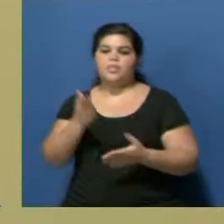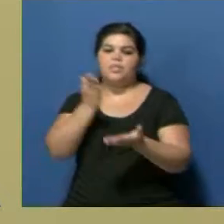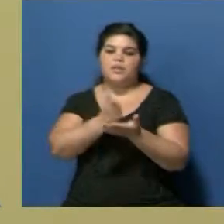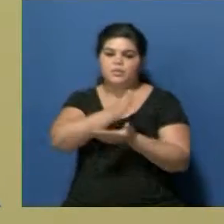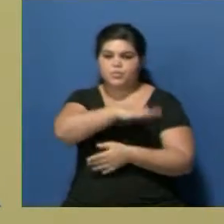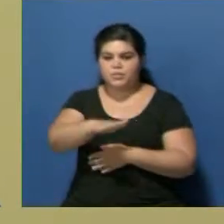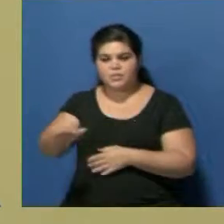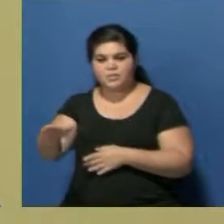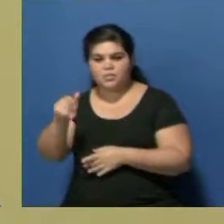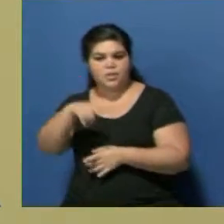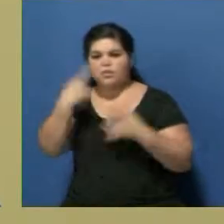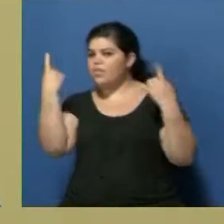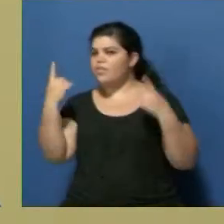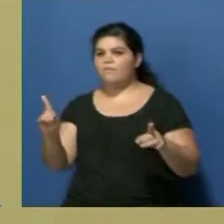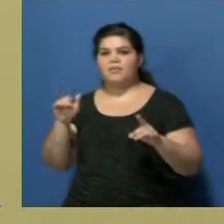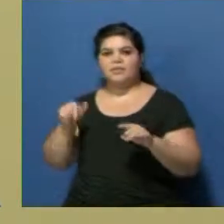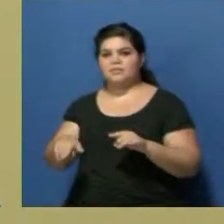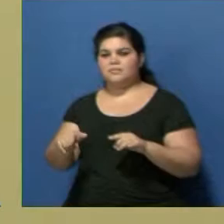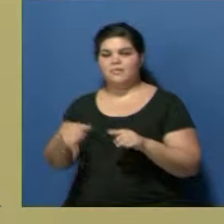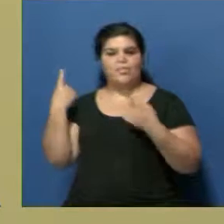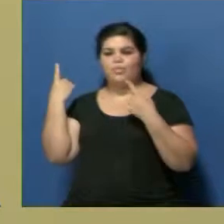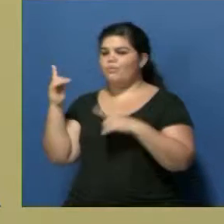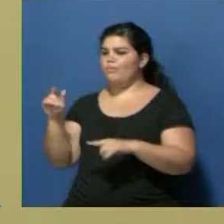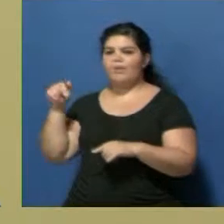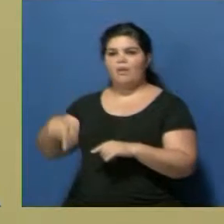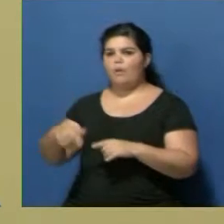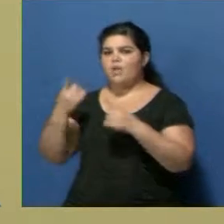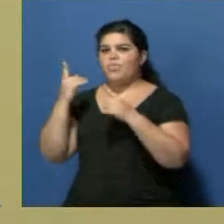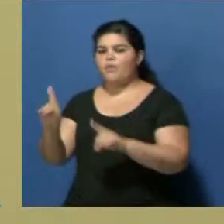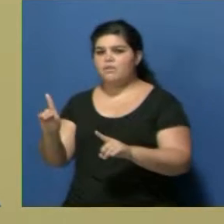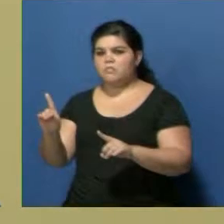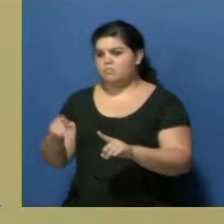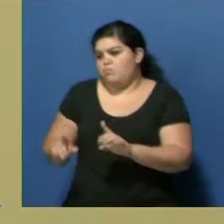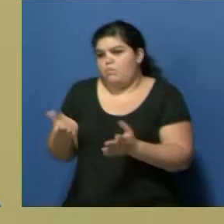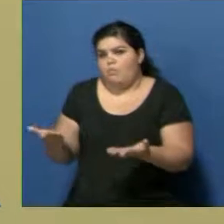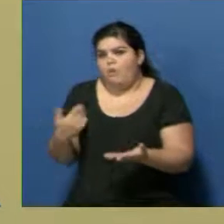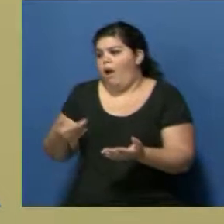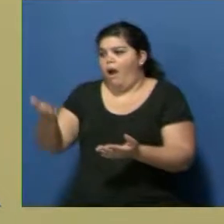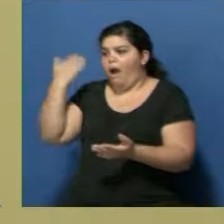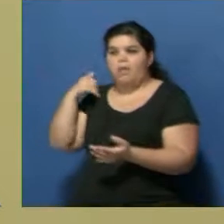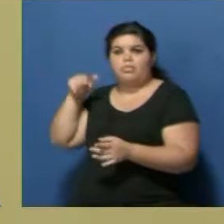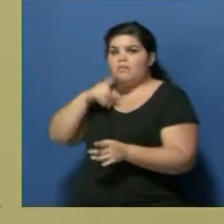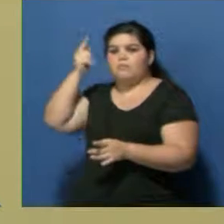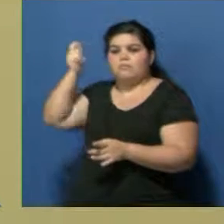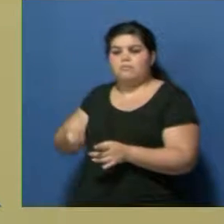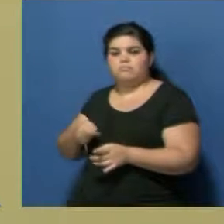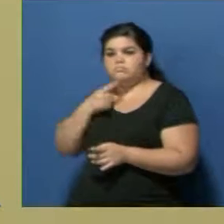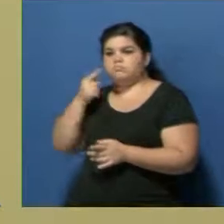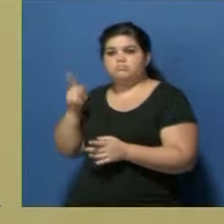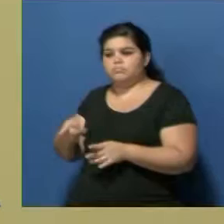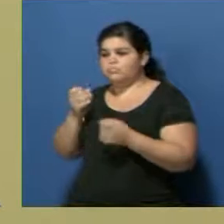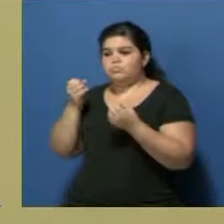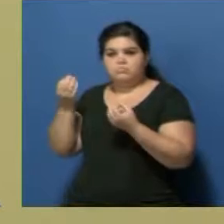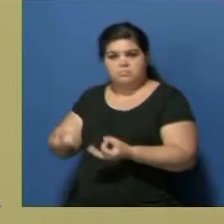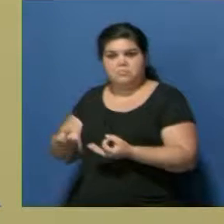niños, me parece que hubiese sido distinto, hubiese sido otra cosa. Pero bueno, en su momento era lo que tenía que pasar. No